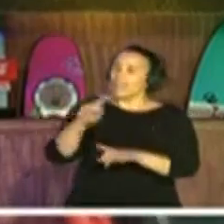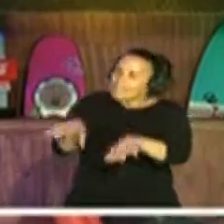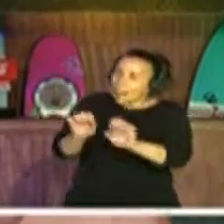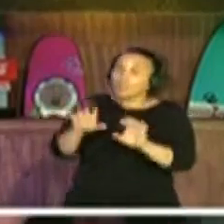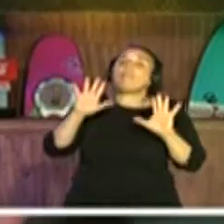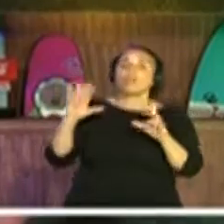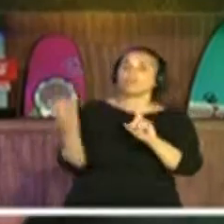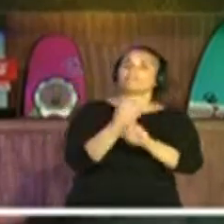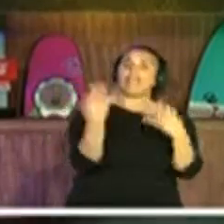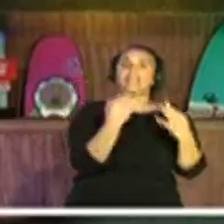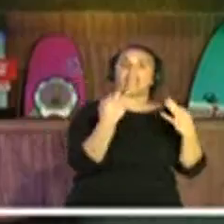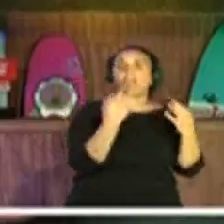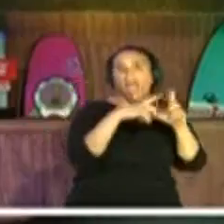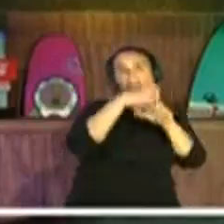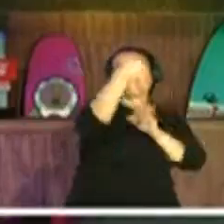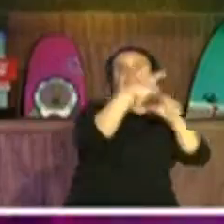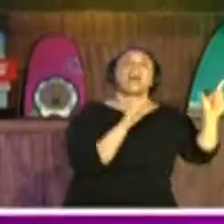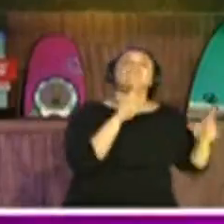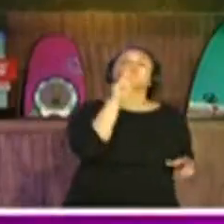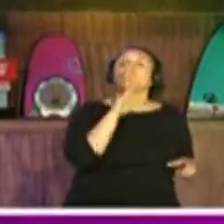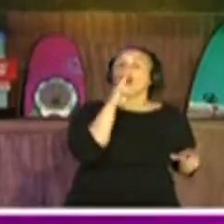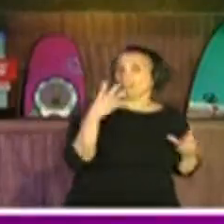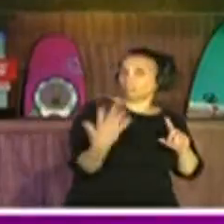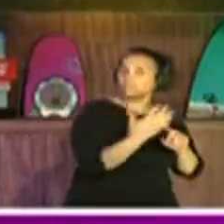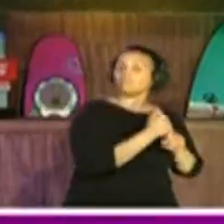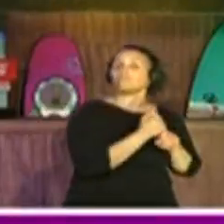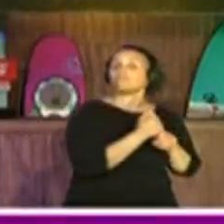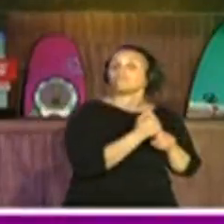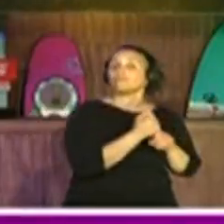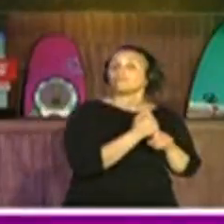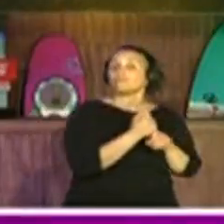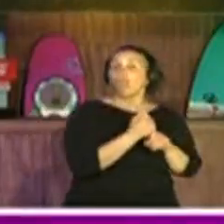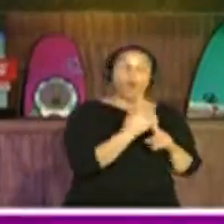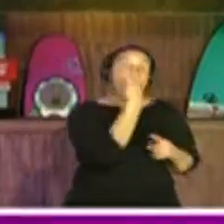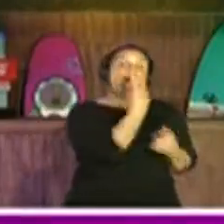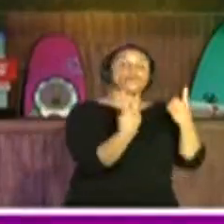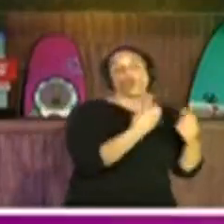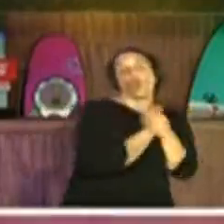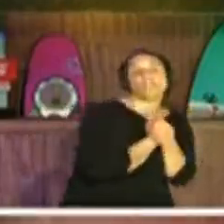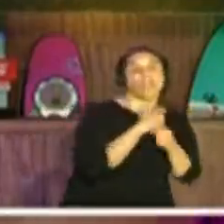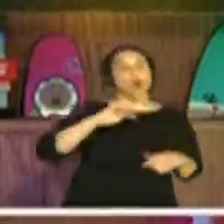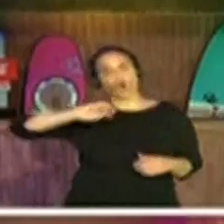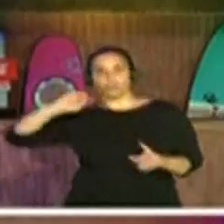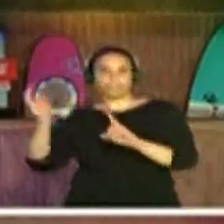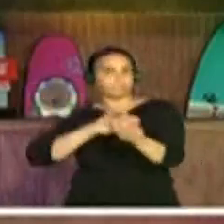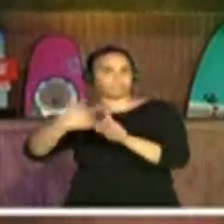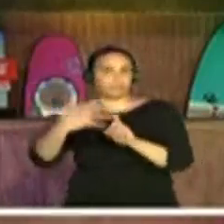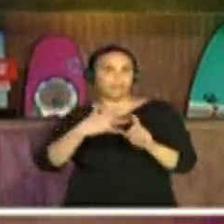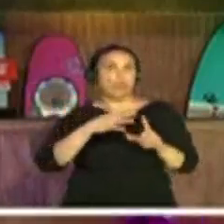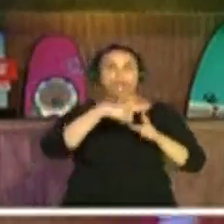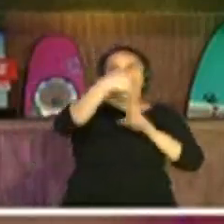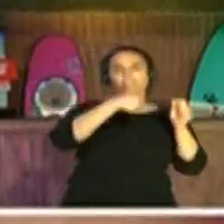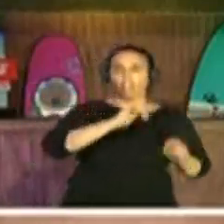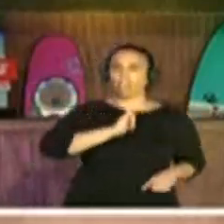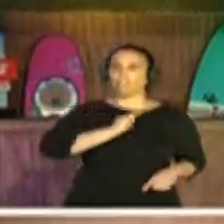llevas estas estrellas verdes. Querida por unos y maltratada por otros, la que identifica mi pueblo,